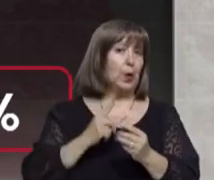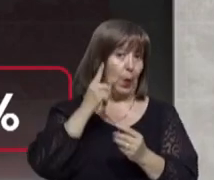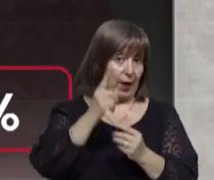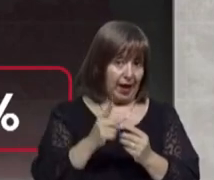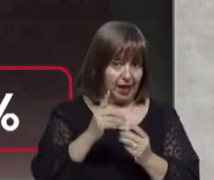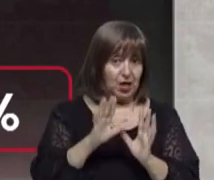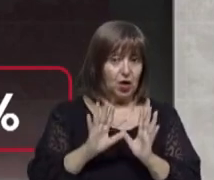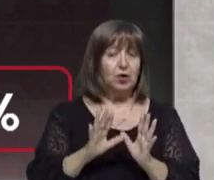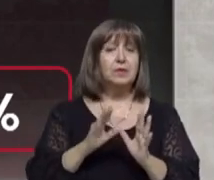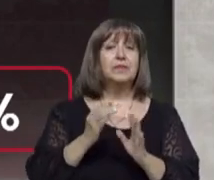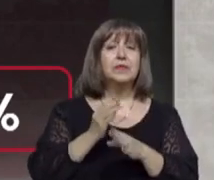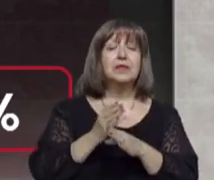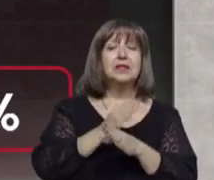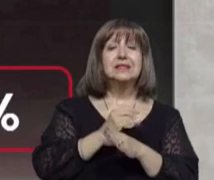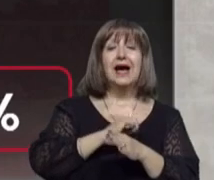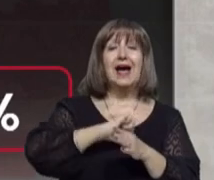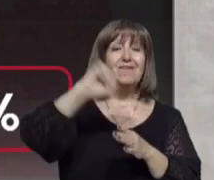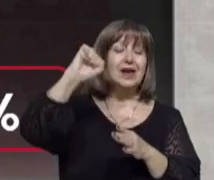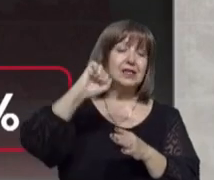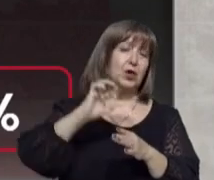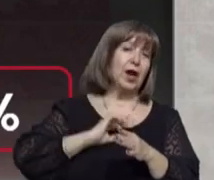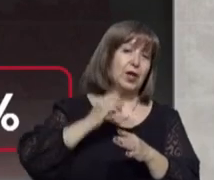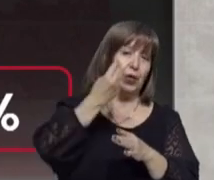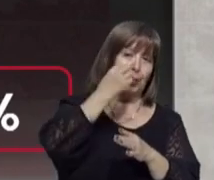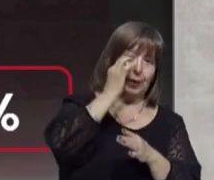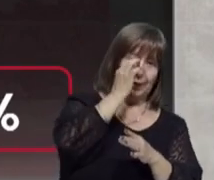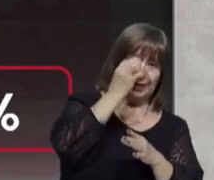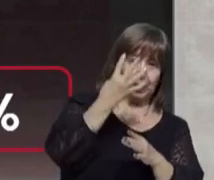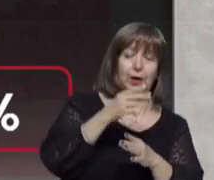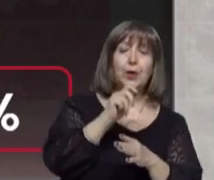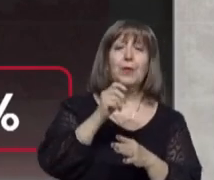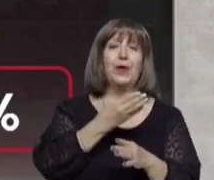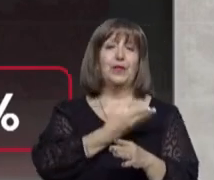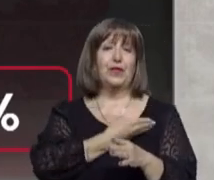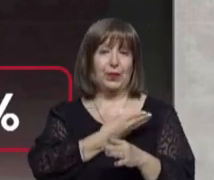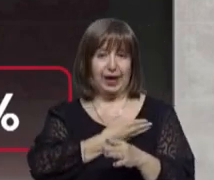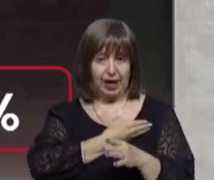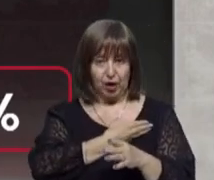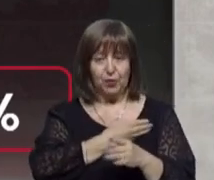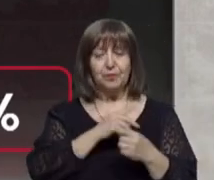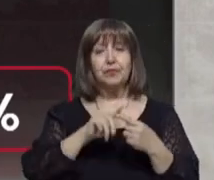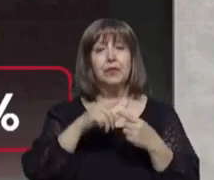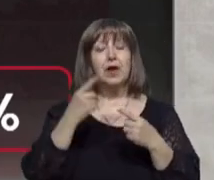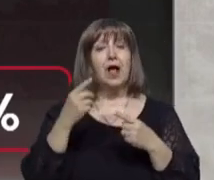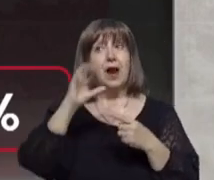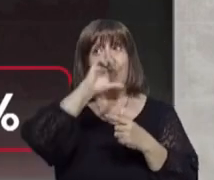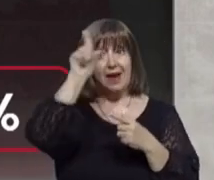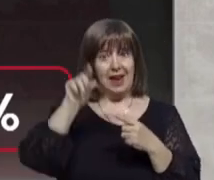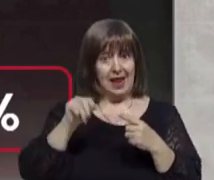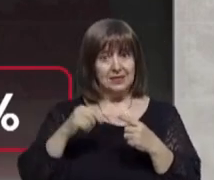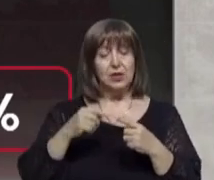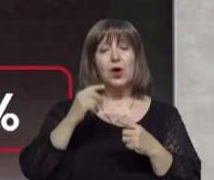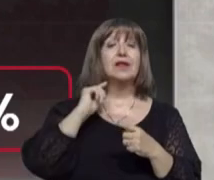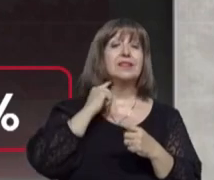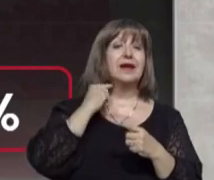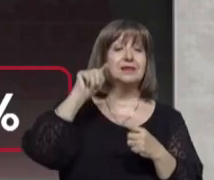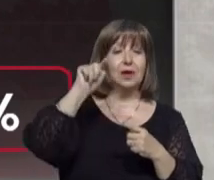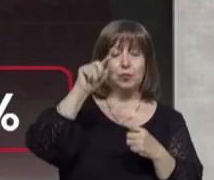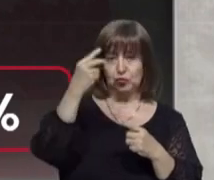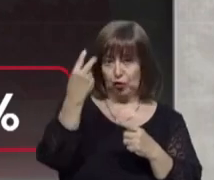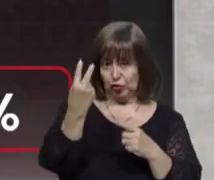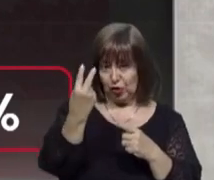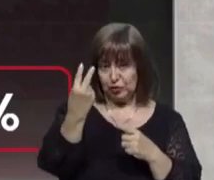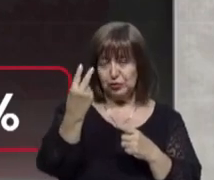279,9%. Estamos hablando inflación 2024, mes de febrero para la provincia de Mendoza. Bueno, la nacional dio 13,2, que es el número